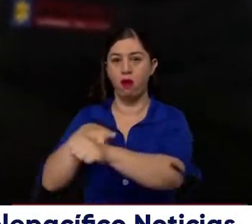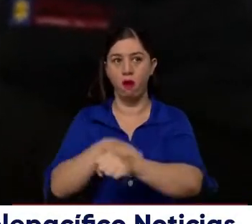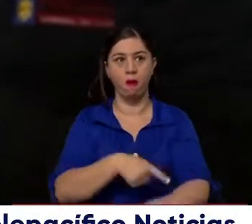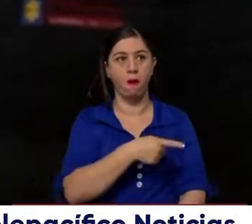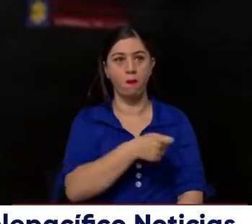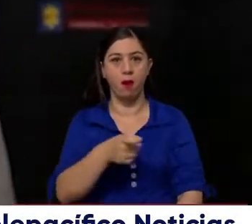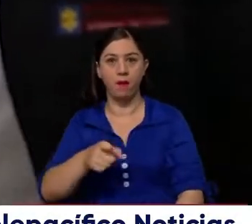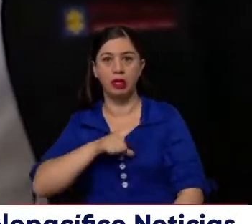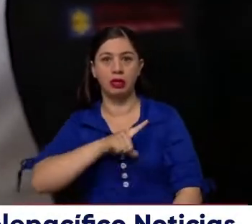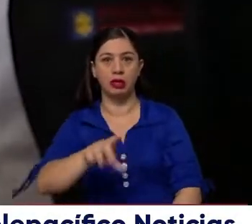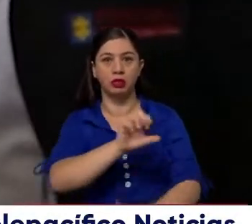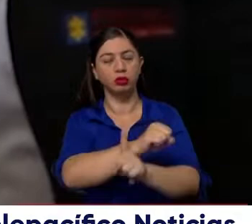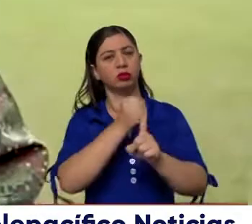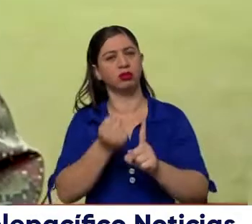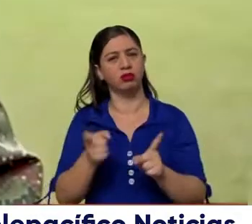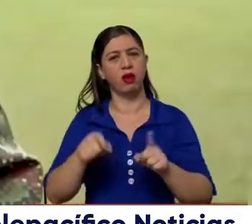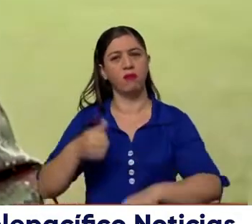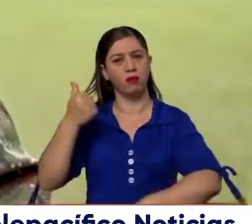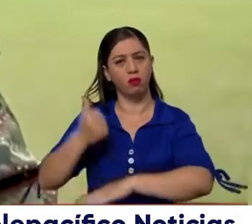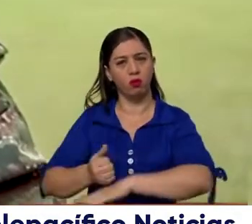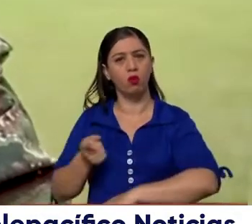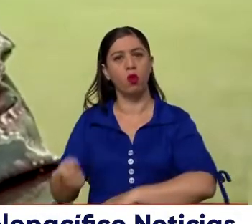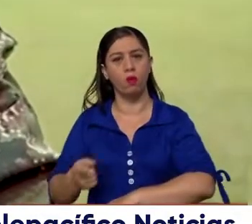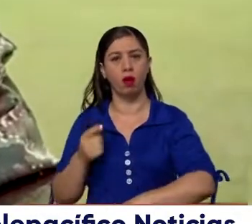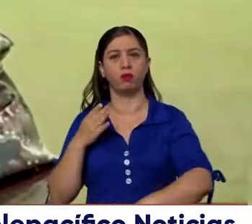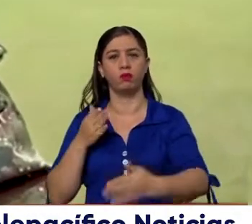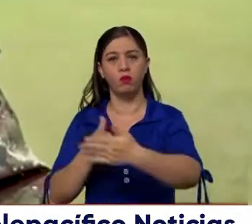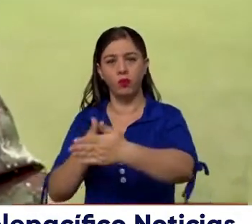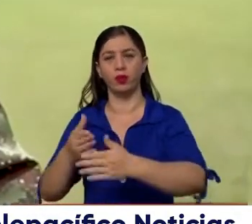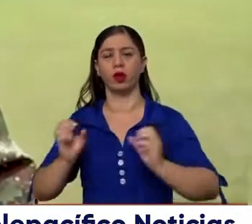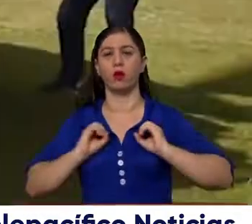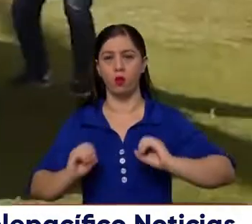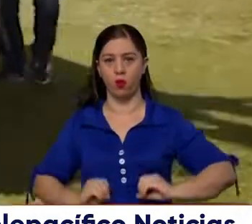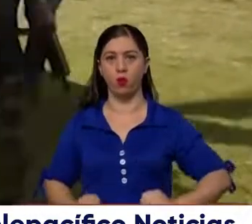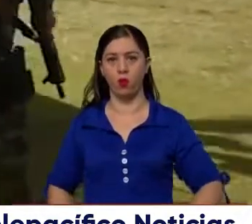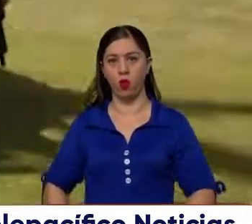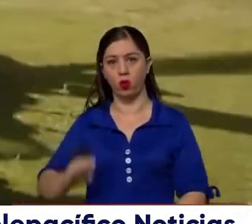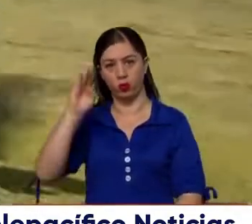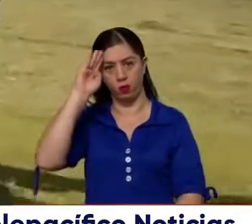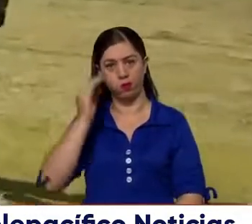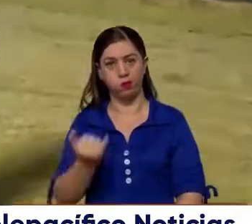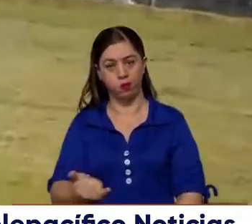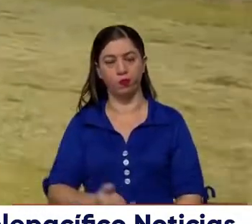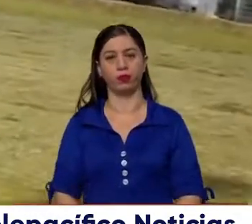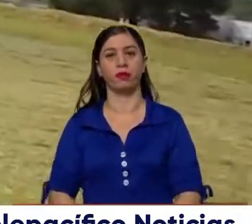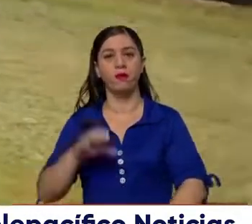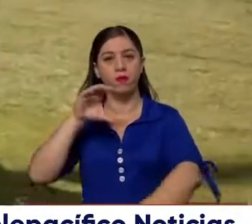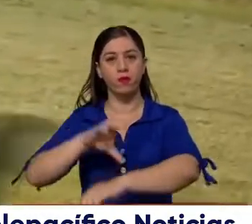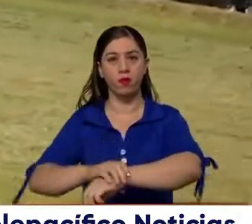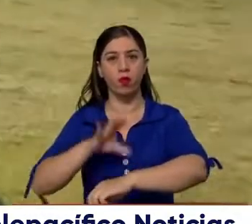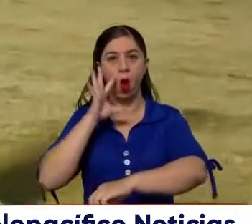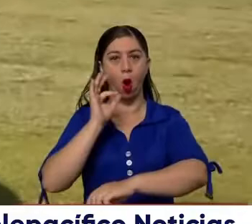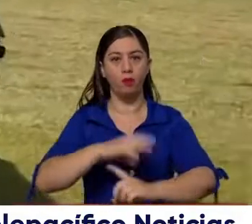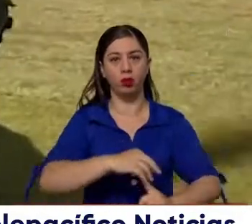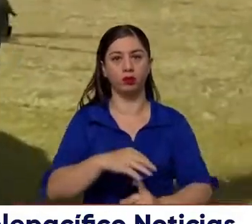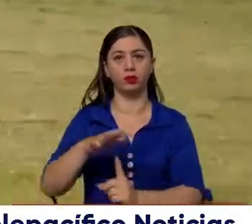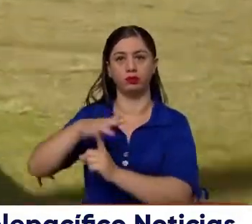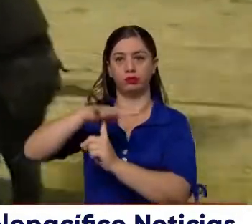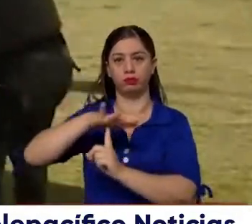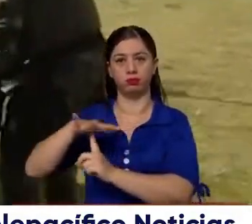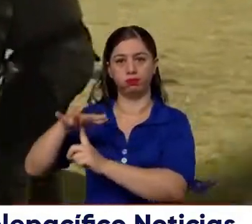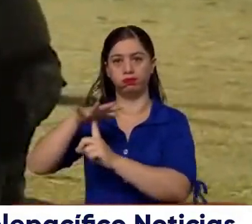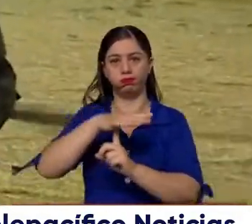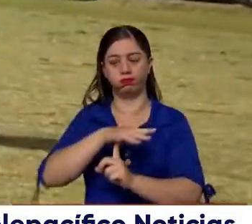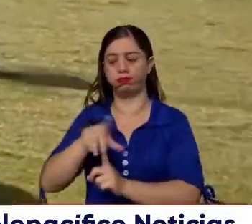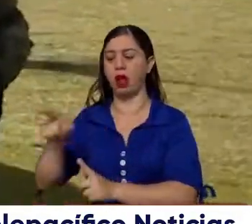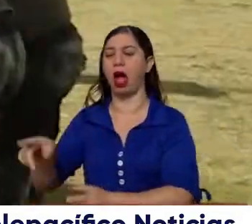líderes sociales también es responsable de realizar atentados contra la fuerza pública y la población civil el capturado fue trasladado vía helicoportada hasta